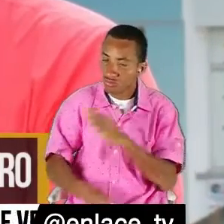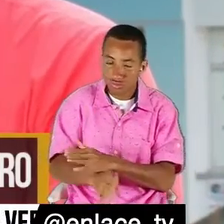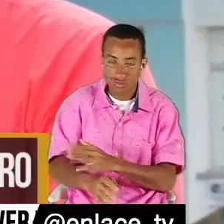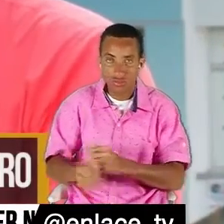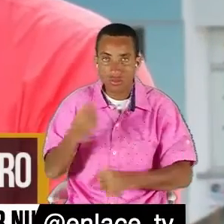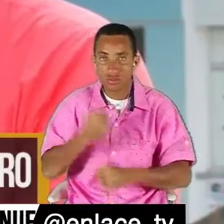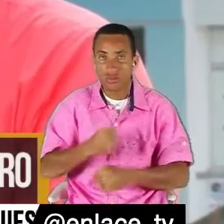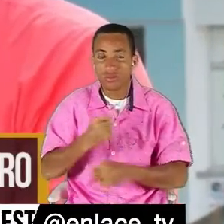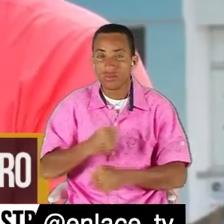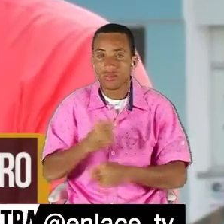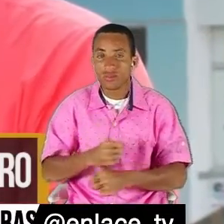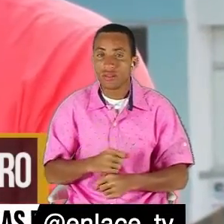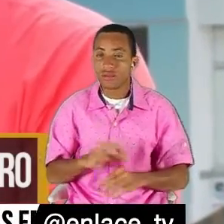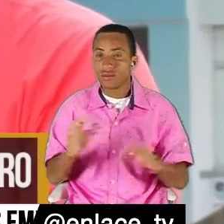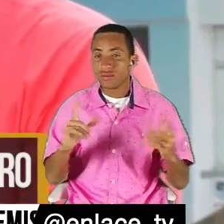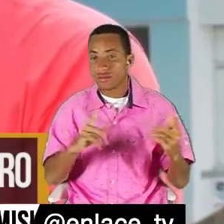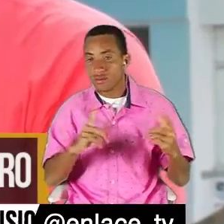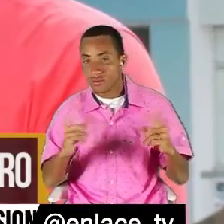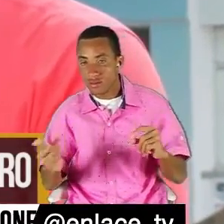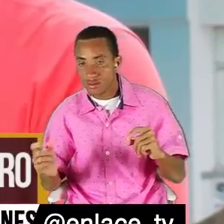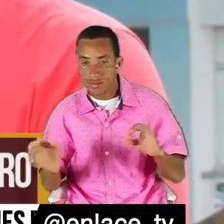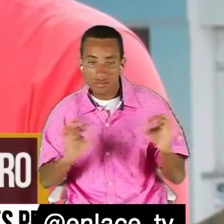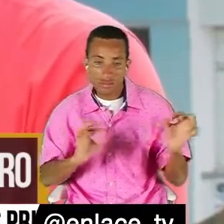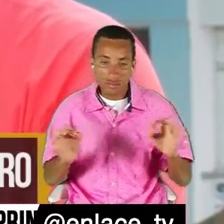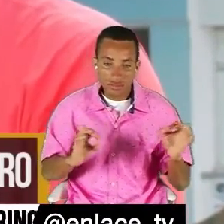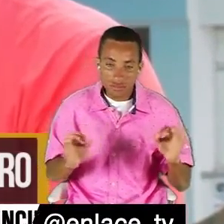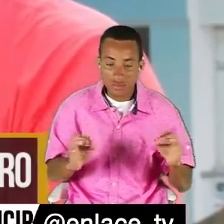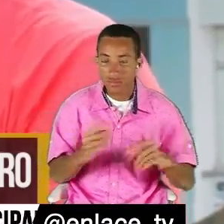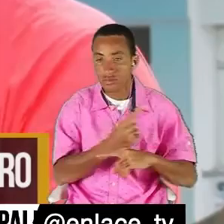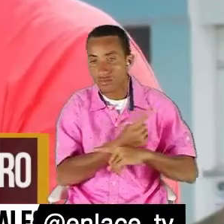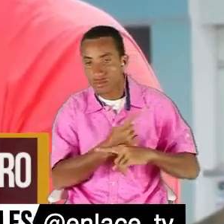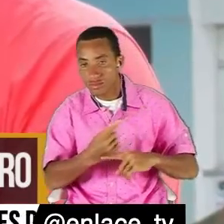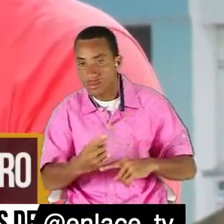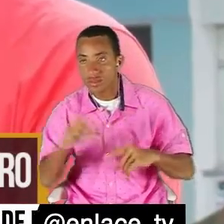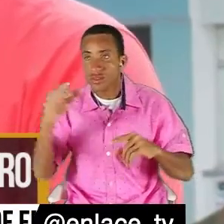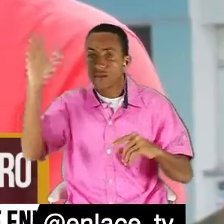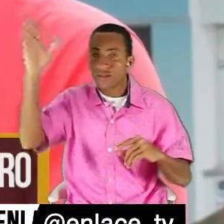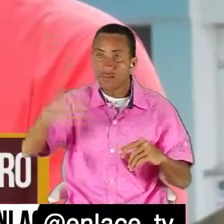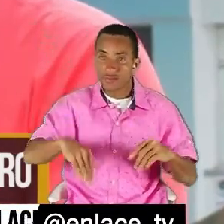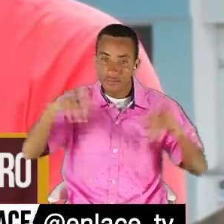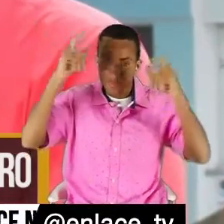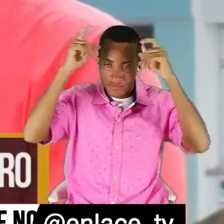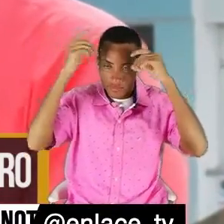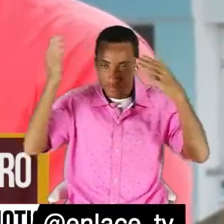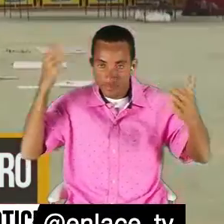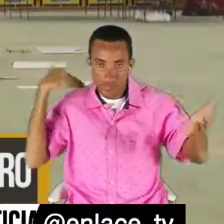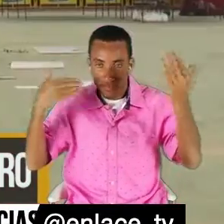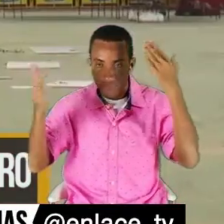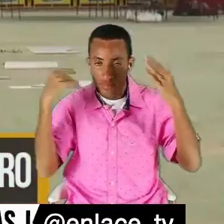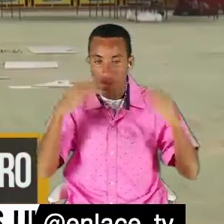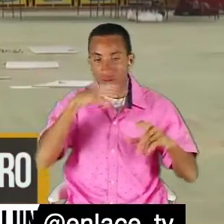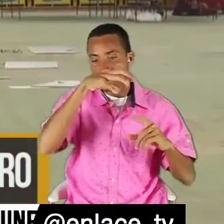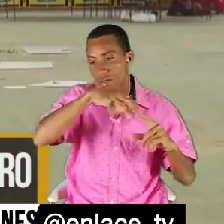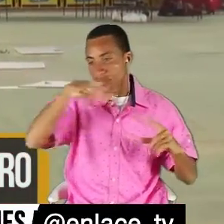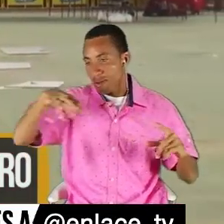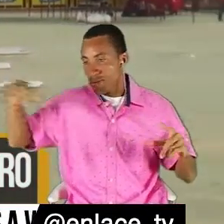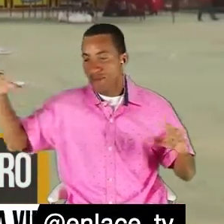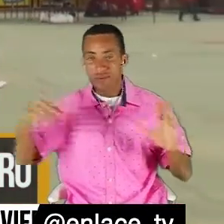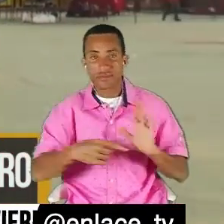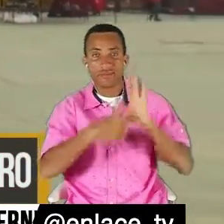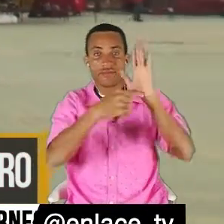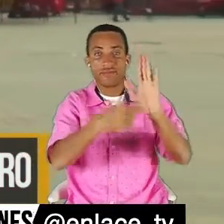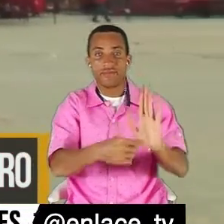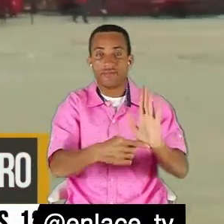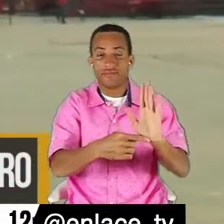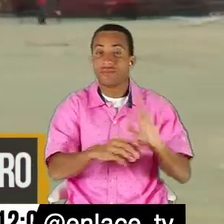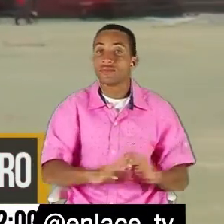para preparar el resto de semana con la llegada del mercado campesino y con la llegada de los demás expositores y stands. Lo cierto es que en Expo Eventos, en la